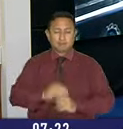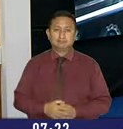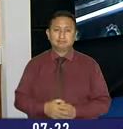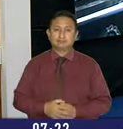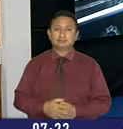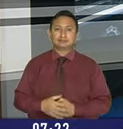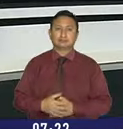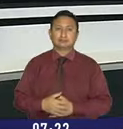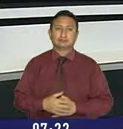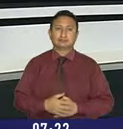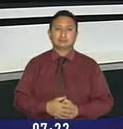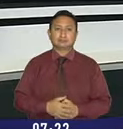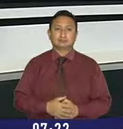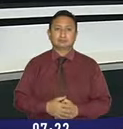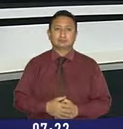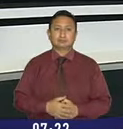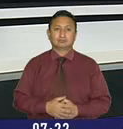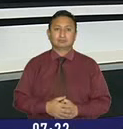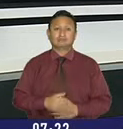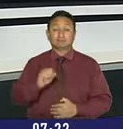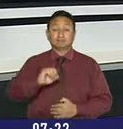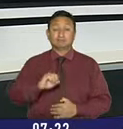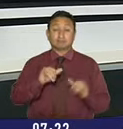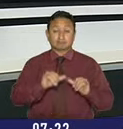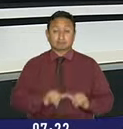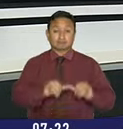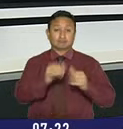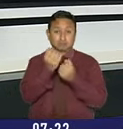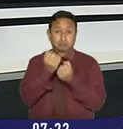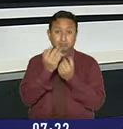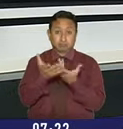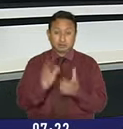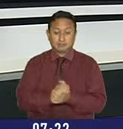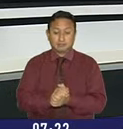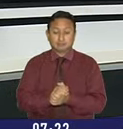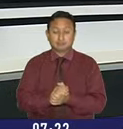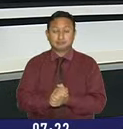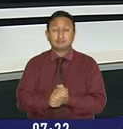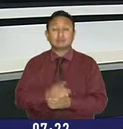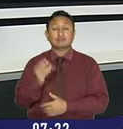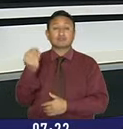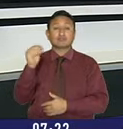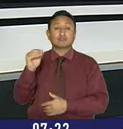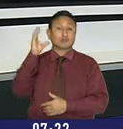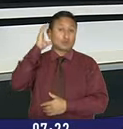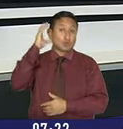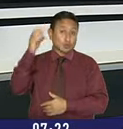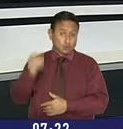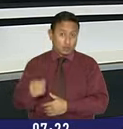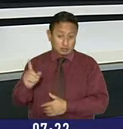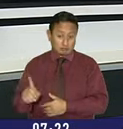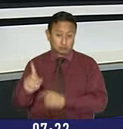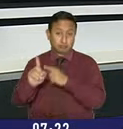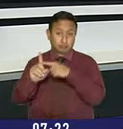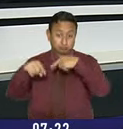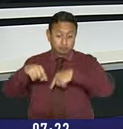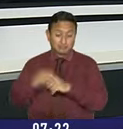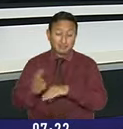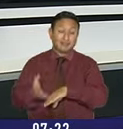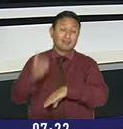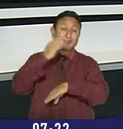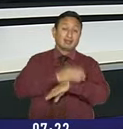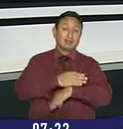Así es, nosotros seguimos informando. El cuerpo de un joven cuencano que fue arrastrado por el aluvión ocurrido en Cuenca hace